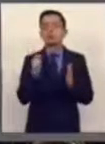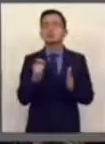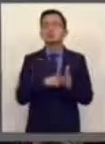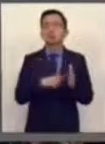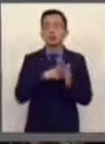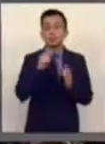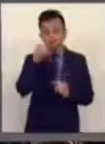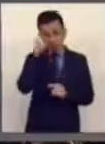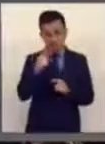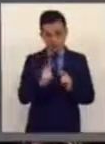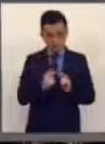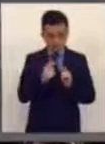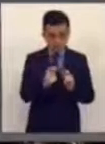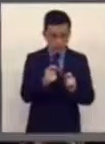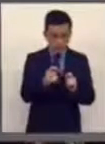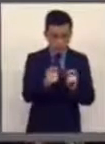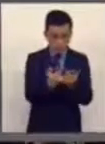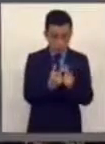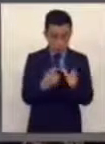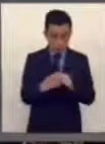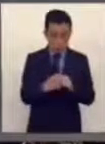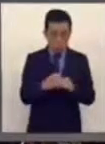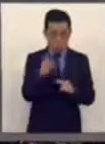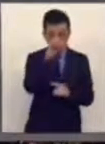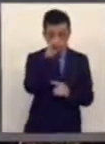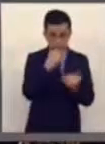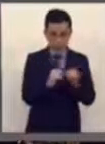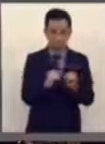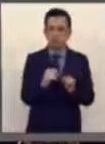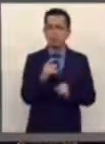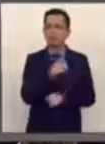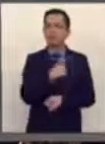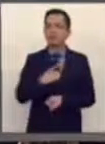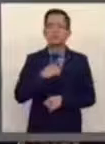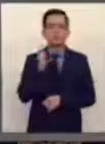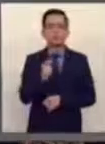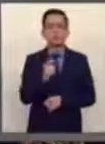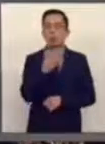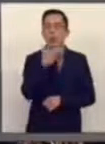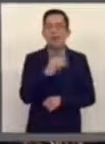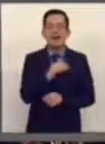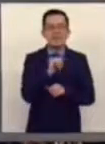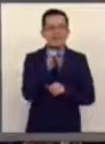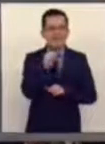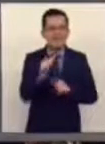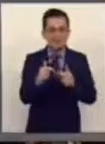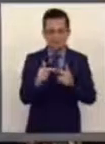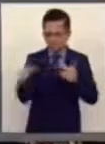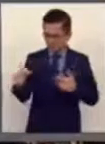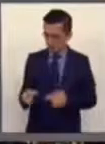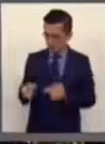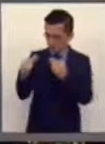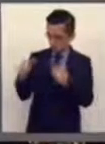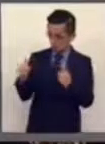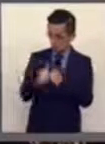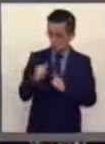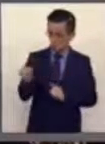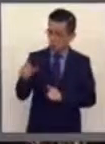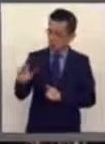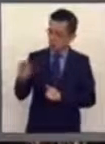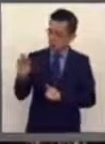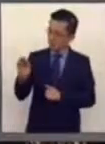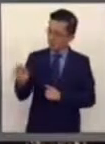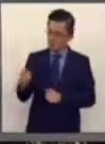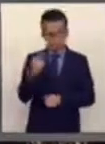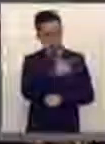ser consejero independiente es no tener ningún tipo de relación comercial con Pemex,